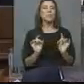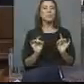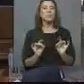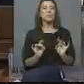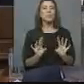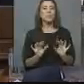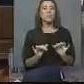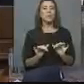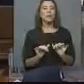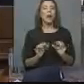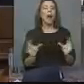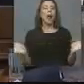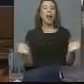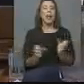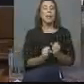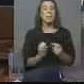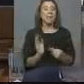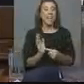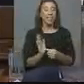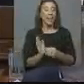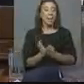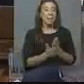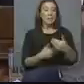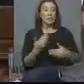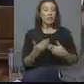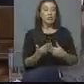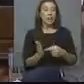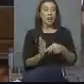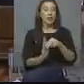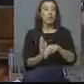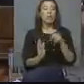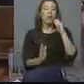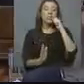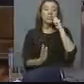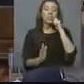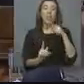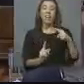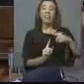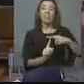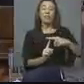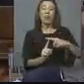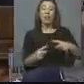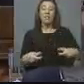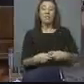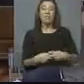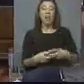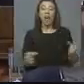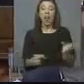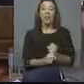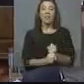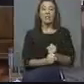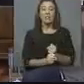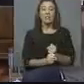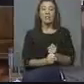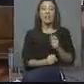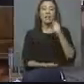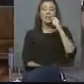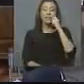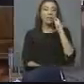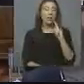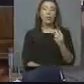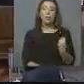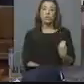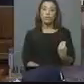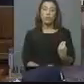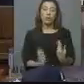la vigencia inmediata de esa norma es acelerar la vigencia de la titularidad sindical. Junto con plantear que es